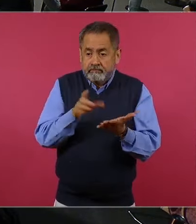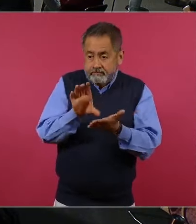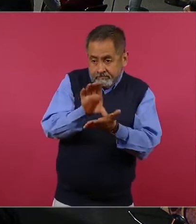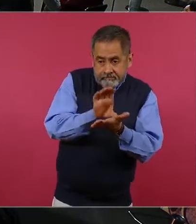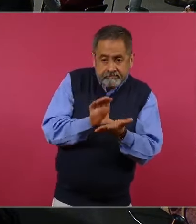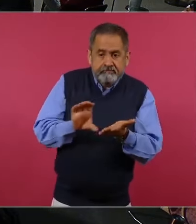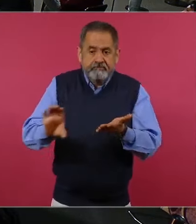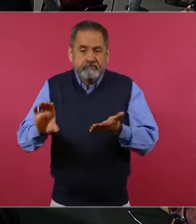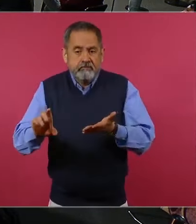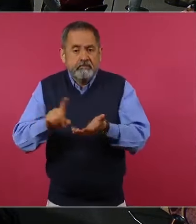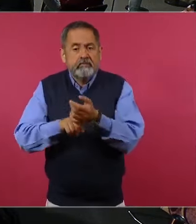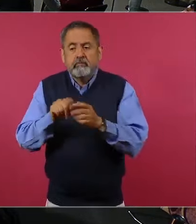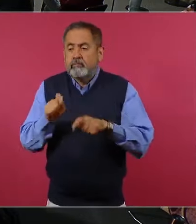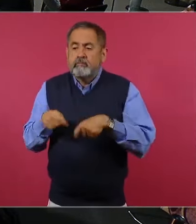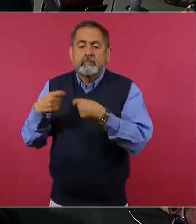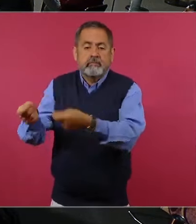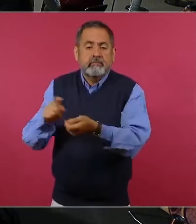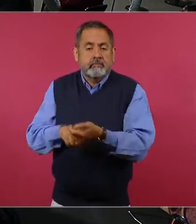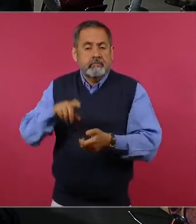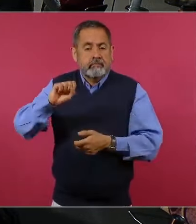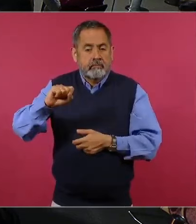Hacienda y Crédito Público.